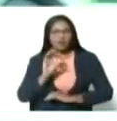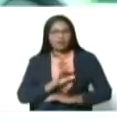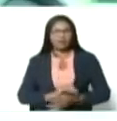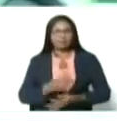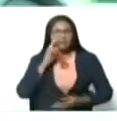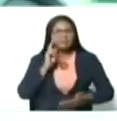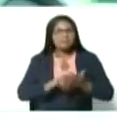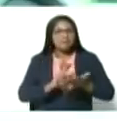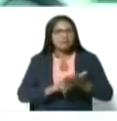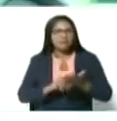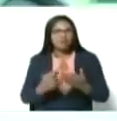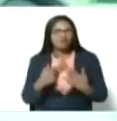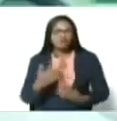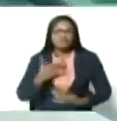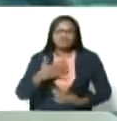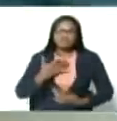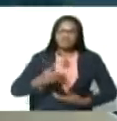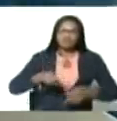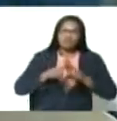Verdaderamente muy